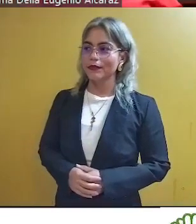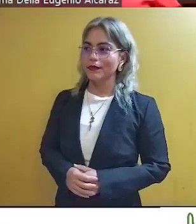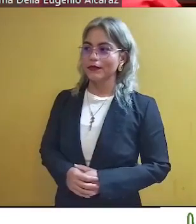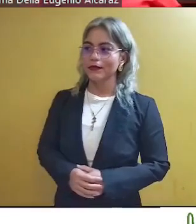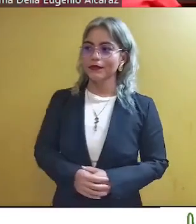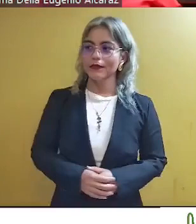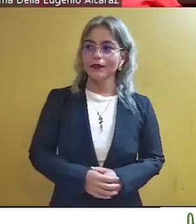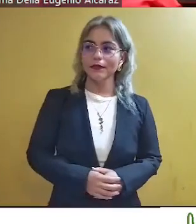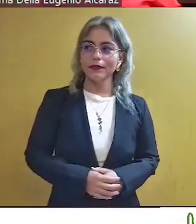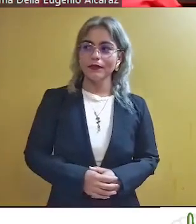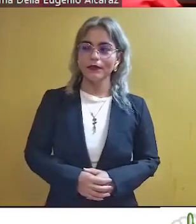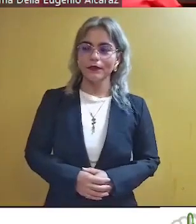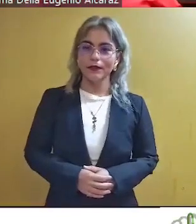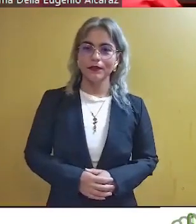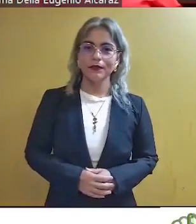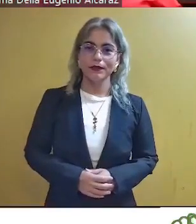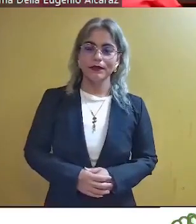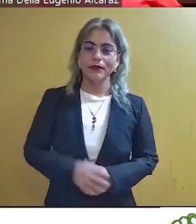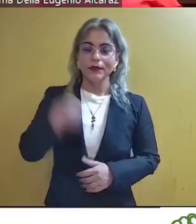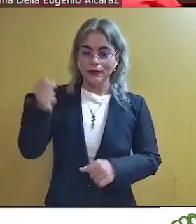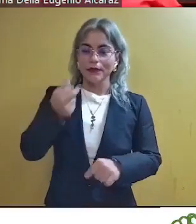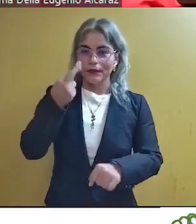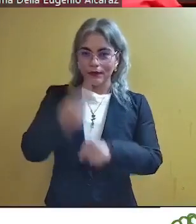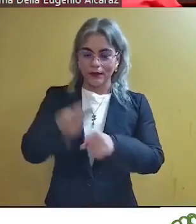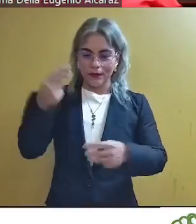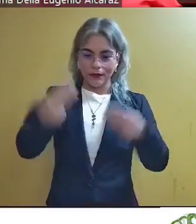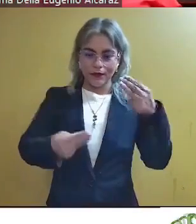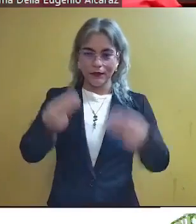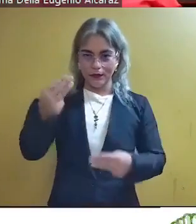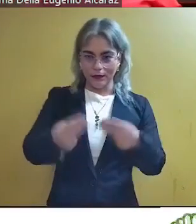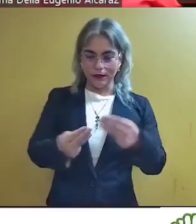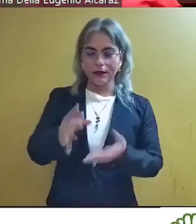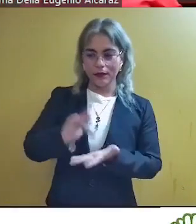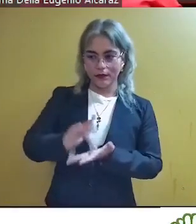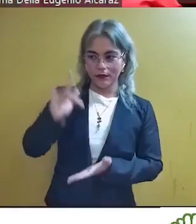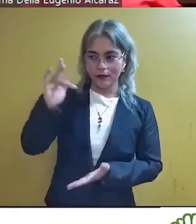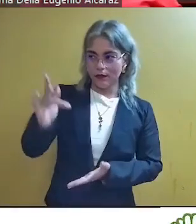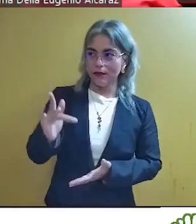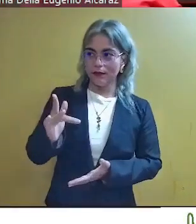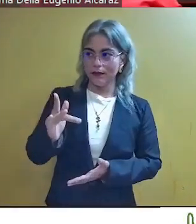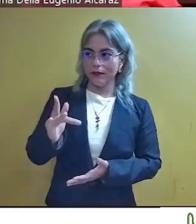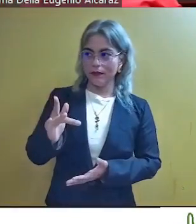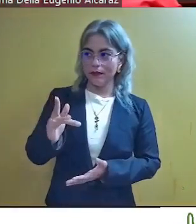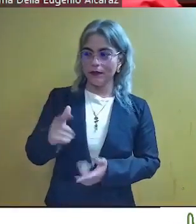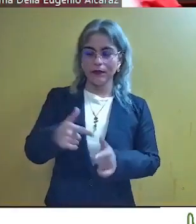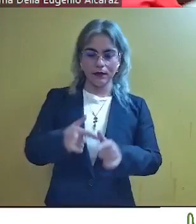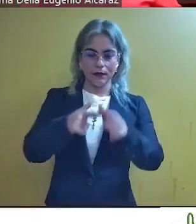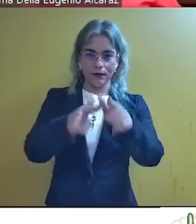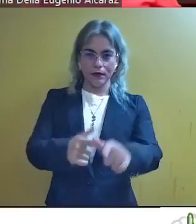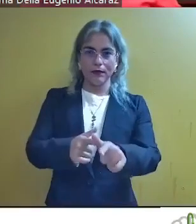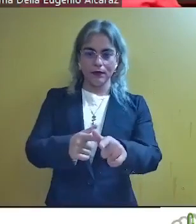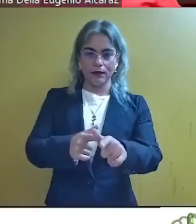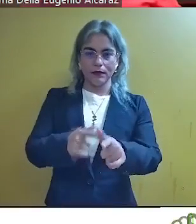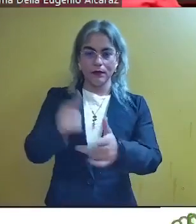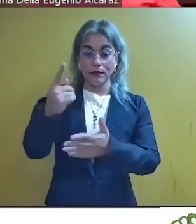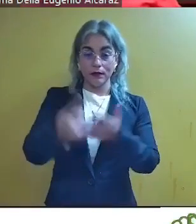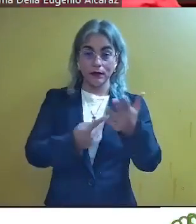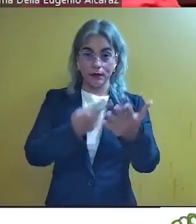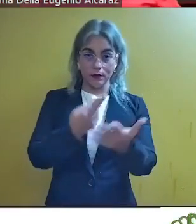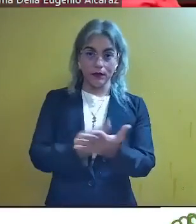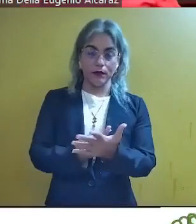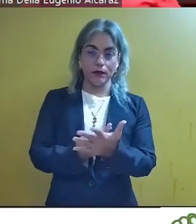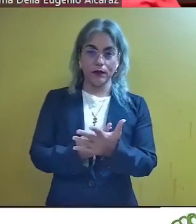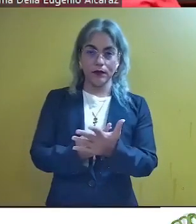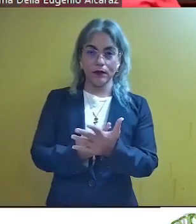Gracias, secretario. Magistrado, está a nuestra consideración el proyecto de acuerdo plenario del que